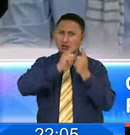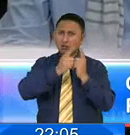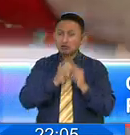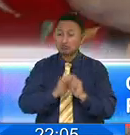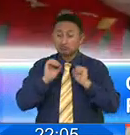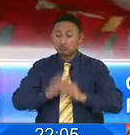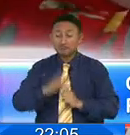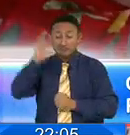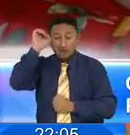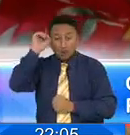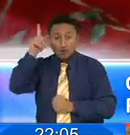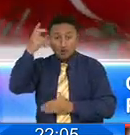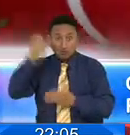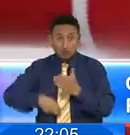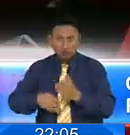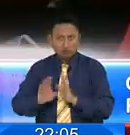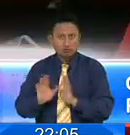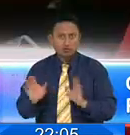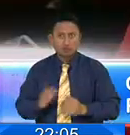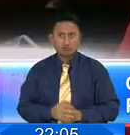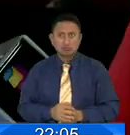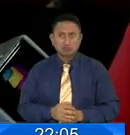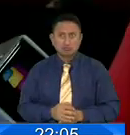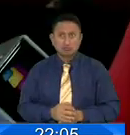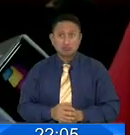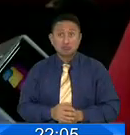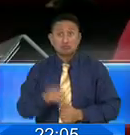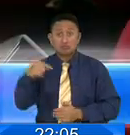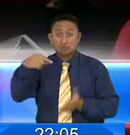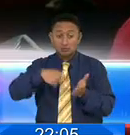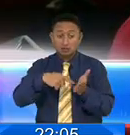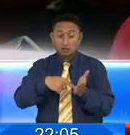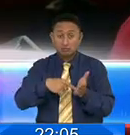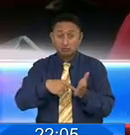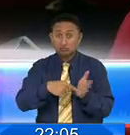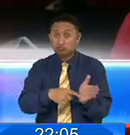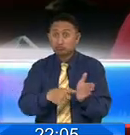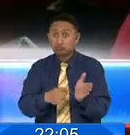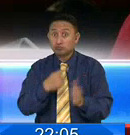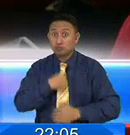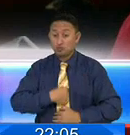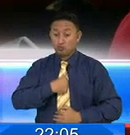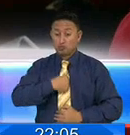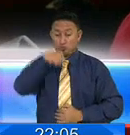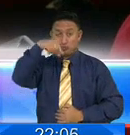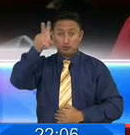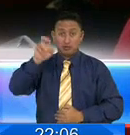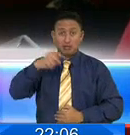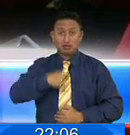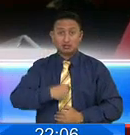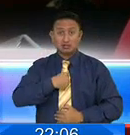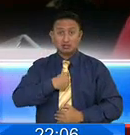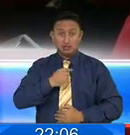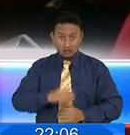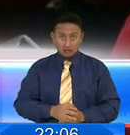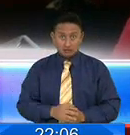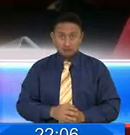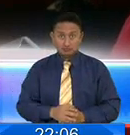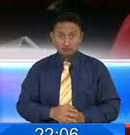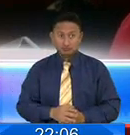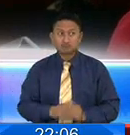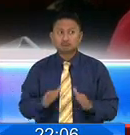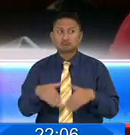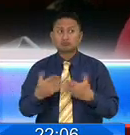deja de ser penalizada. Y se circunscribe al ámbito civil, lo que significa entonces también que,